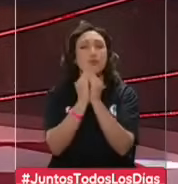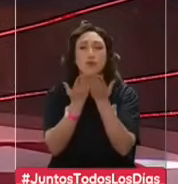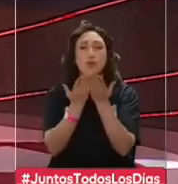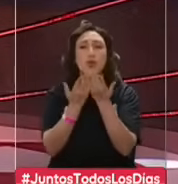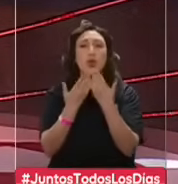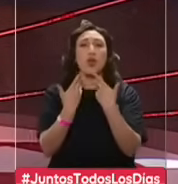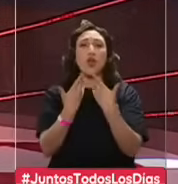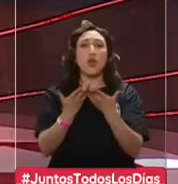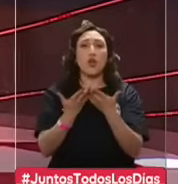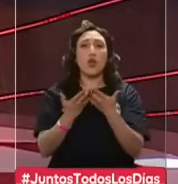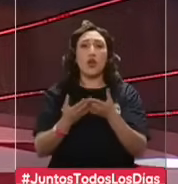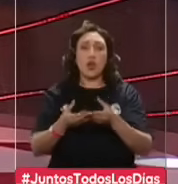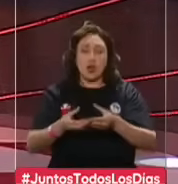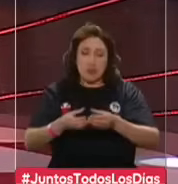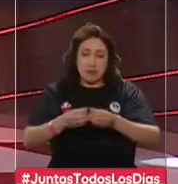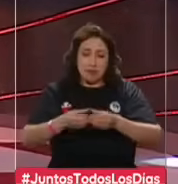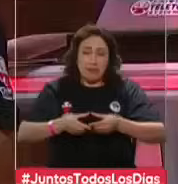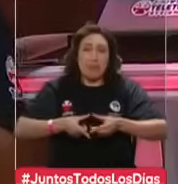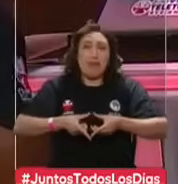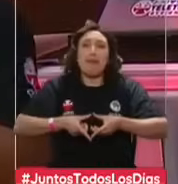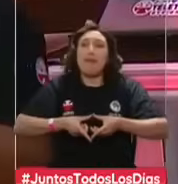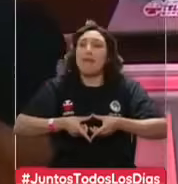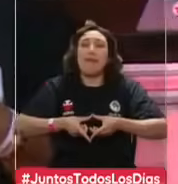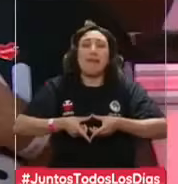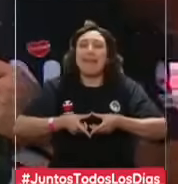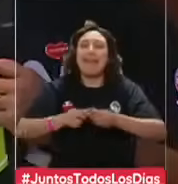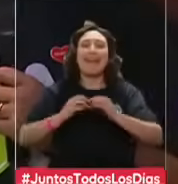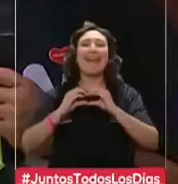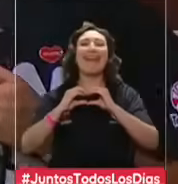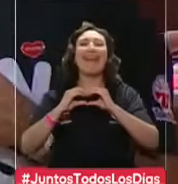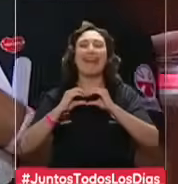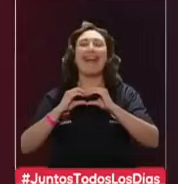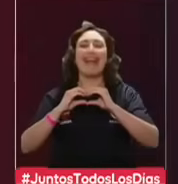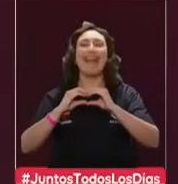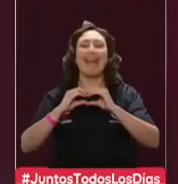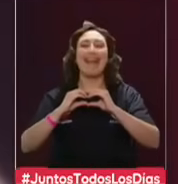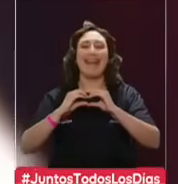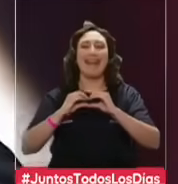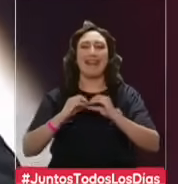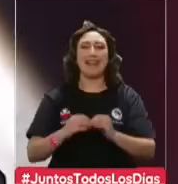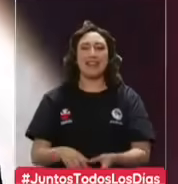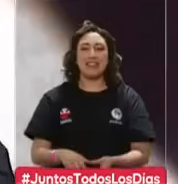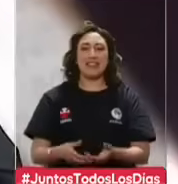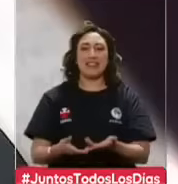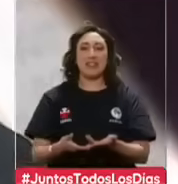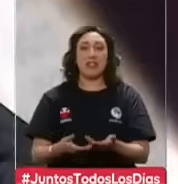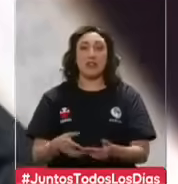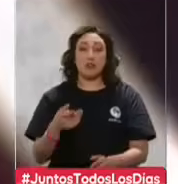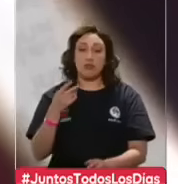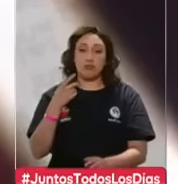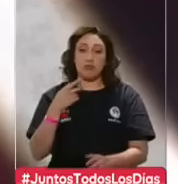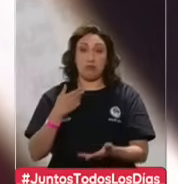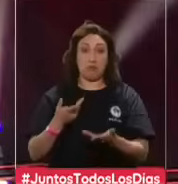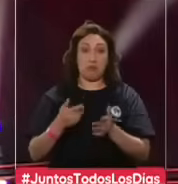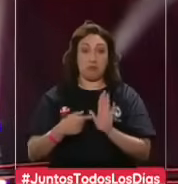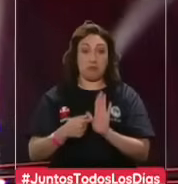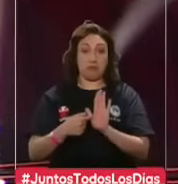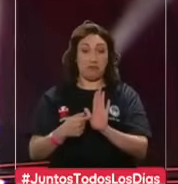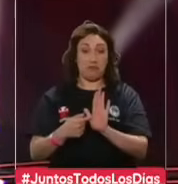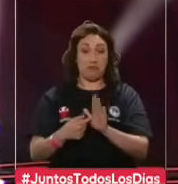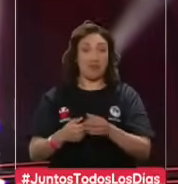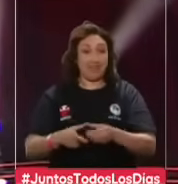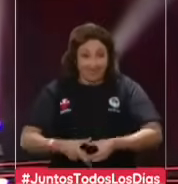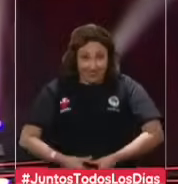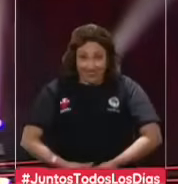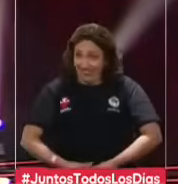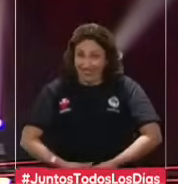como una vagina buena, pero un corazón. Sí, ¿por qué querían? Por eso tiene otro precio. ¿O serías?